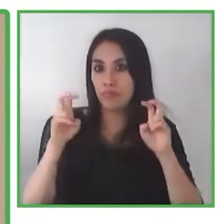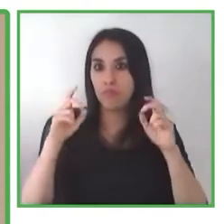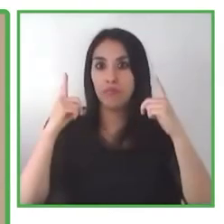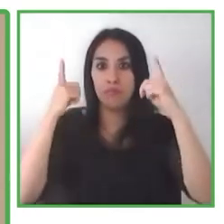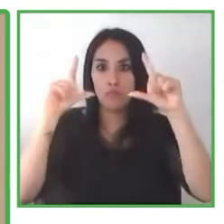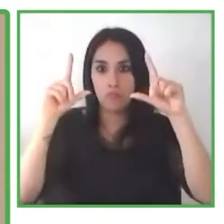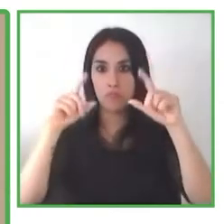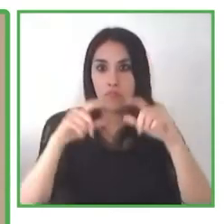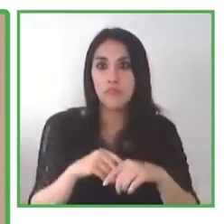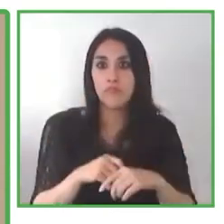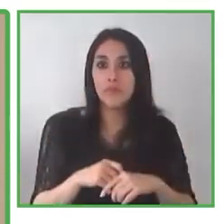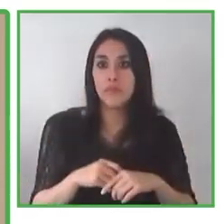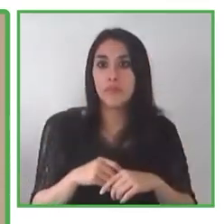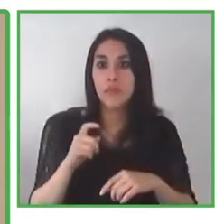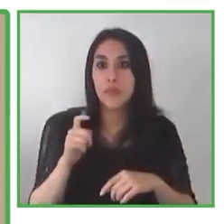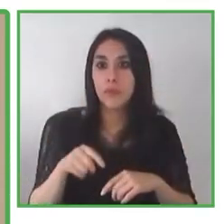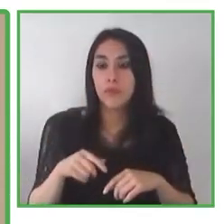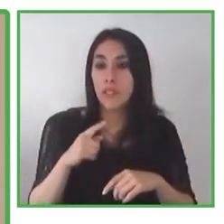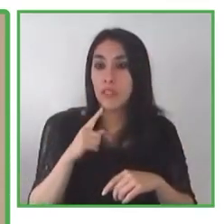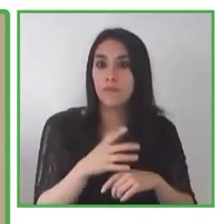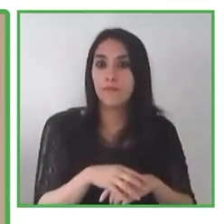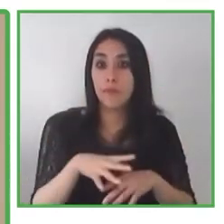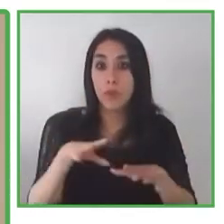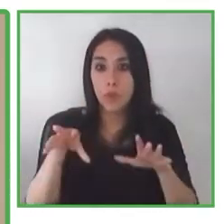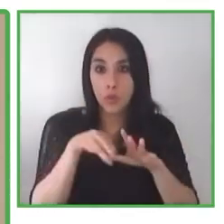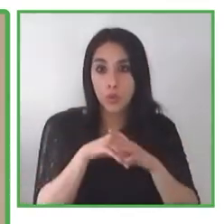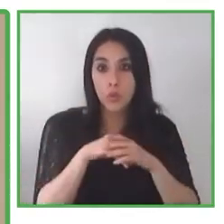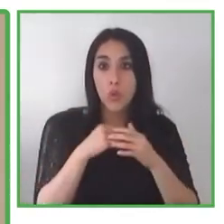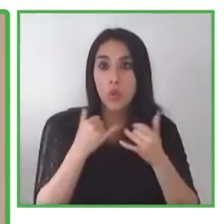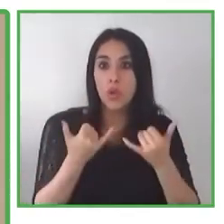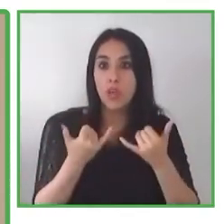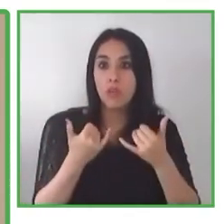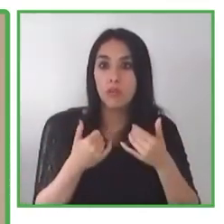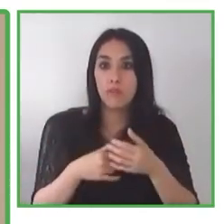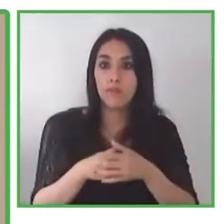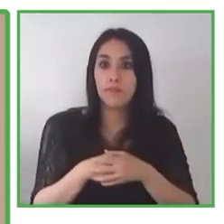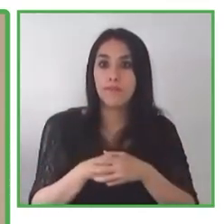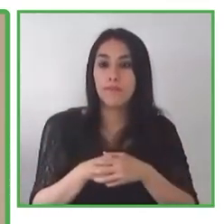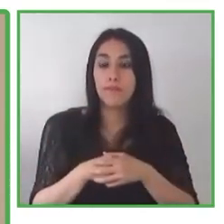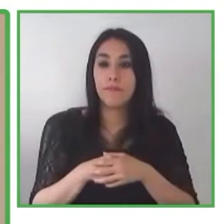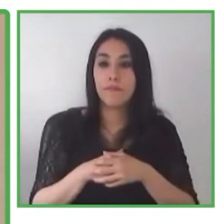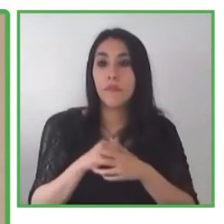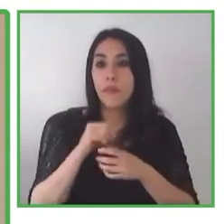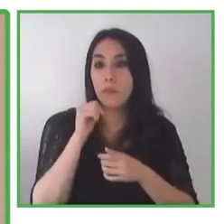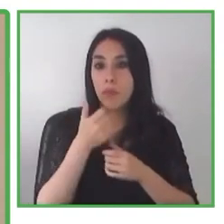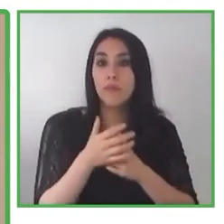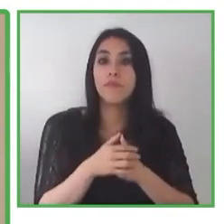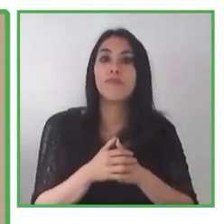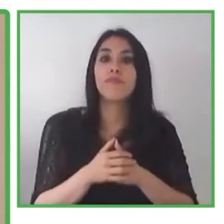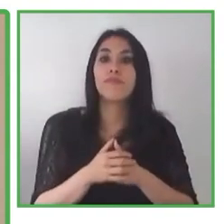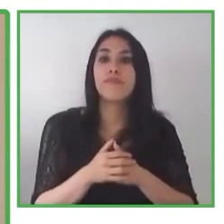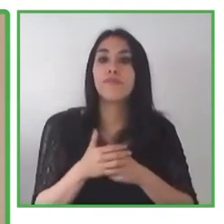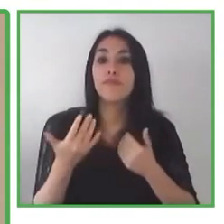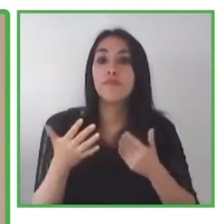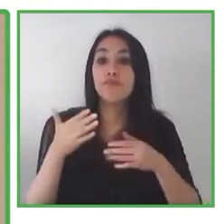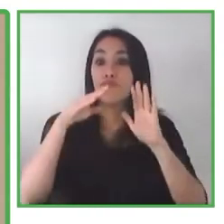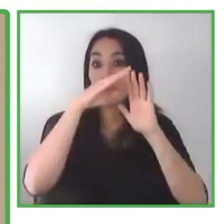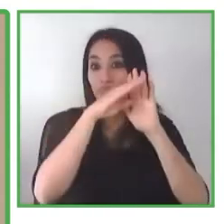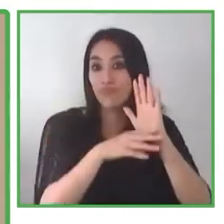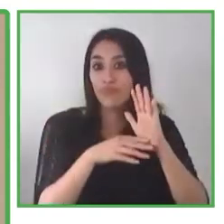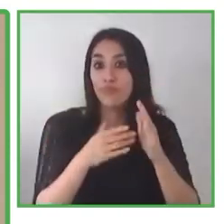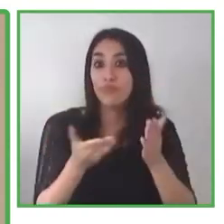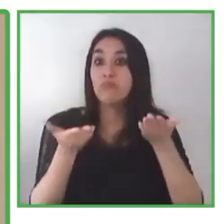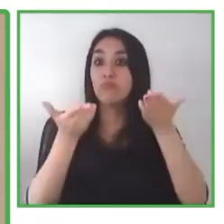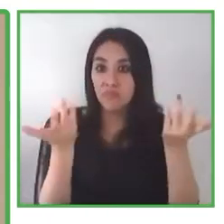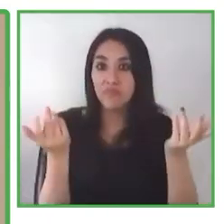los derechos para asegurar la inclusión hoy y mañana. Y en este reporte entrega una revisión